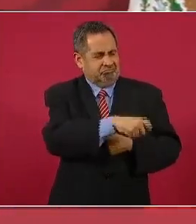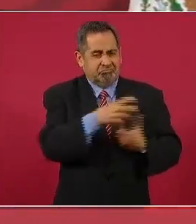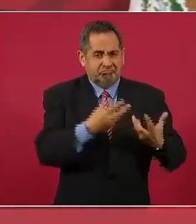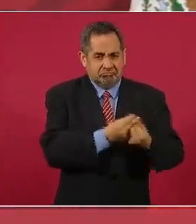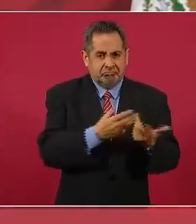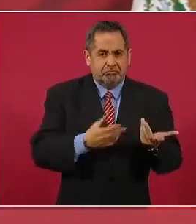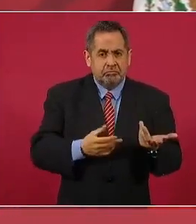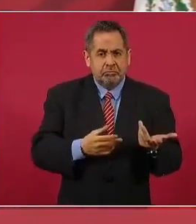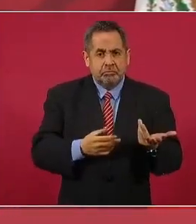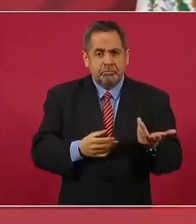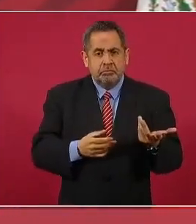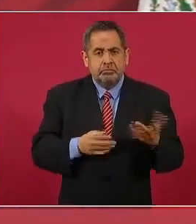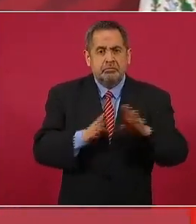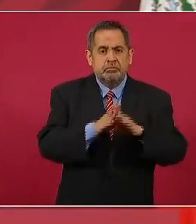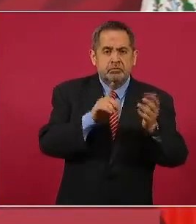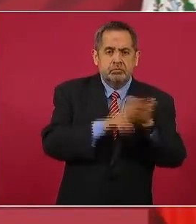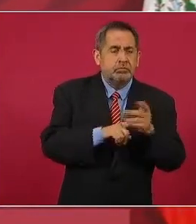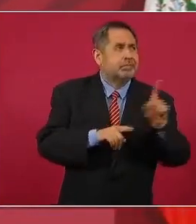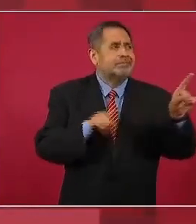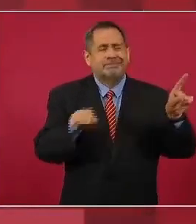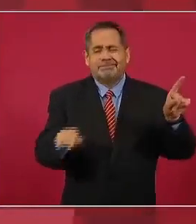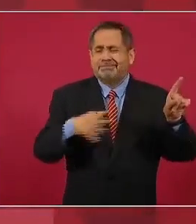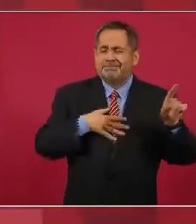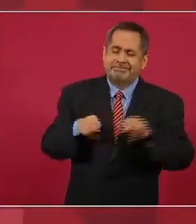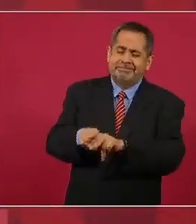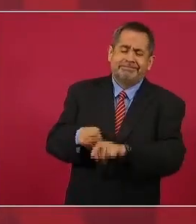ofreciéndole disculpa por la actitud de su nieto.